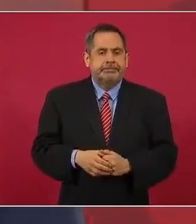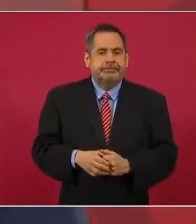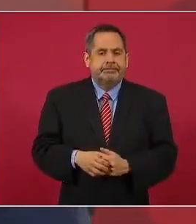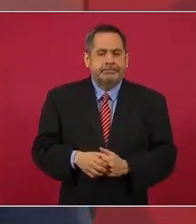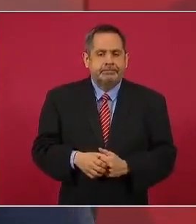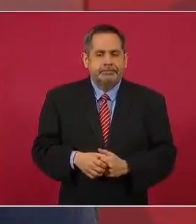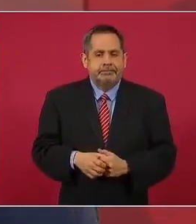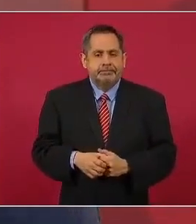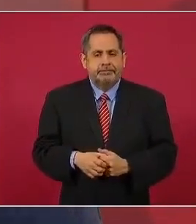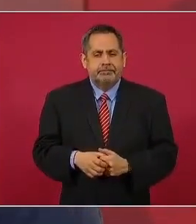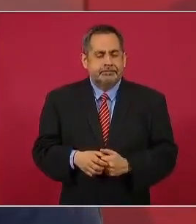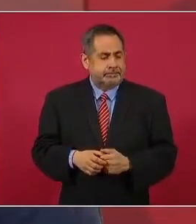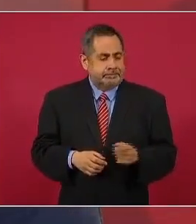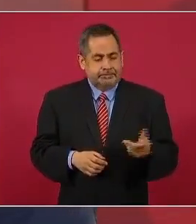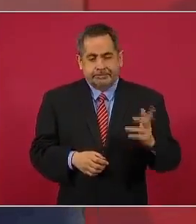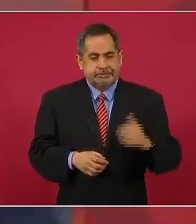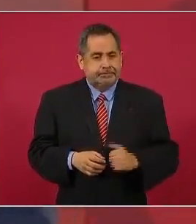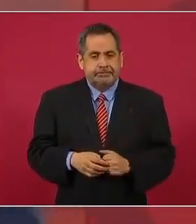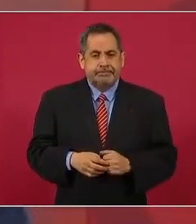Isaac,